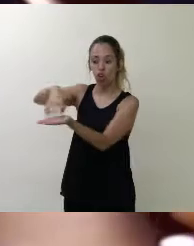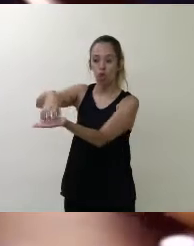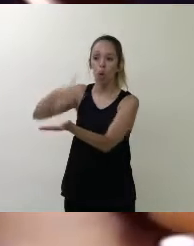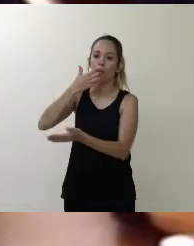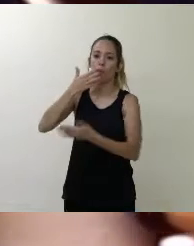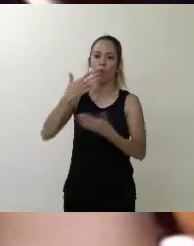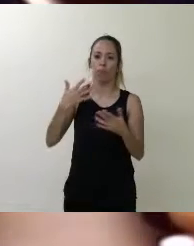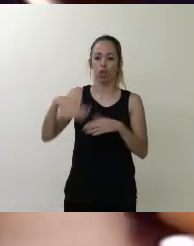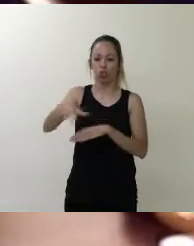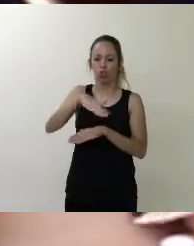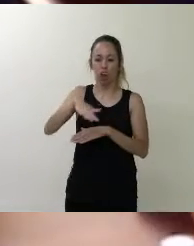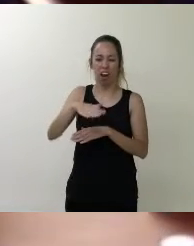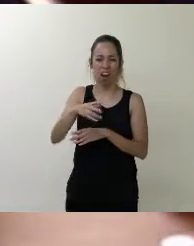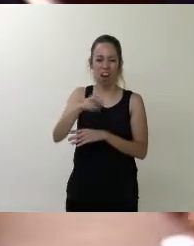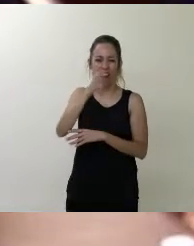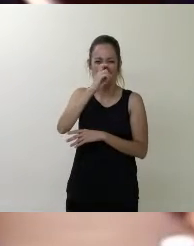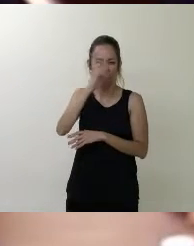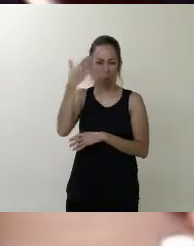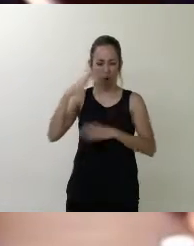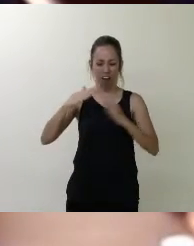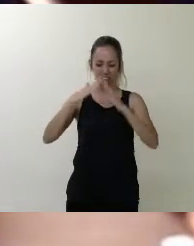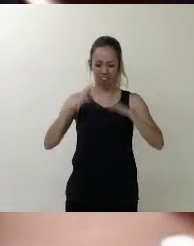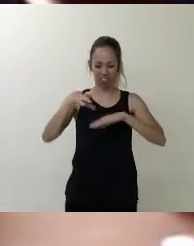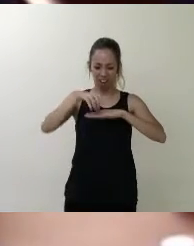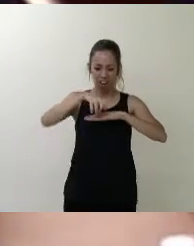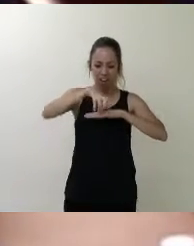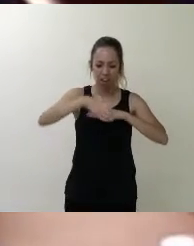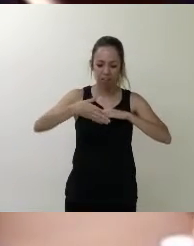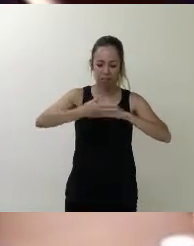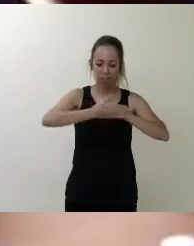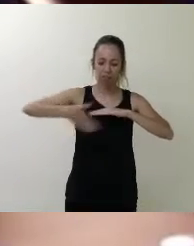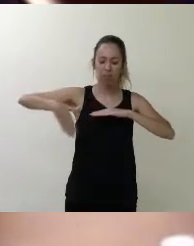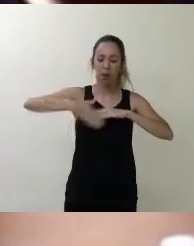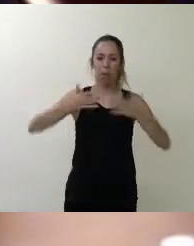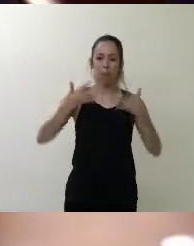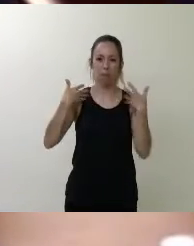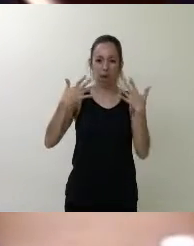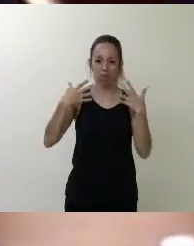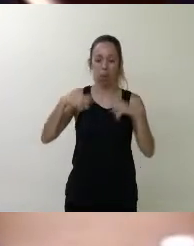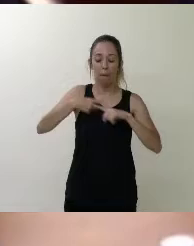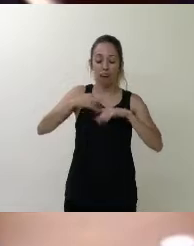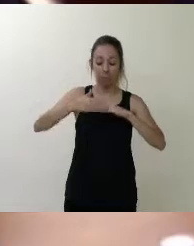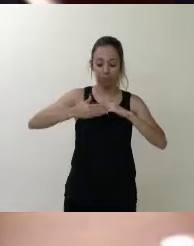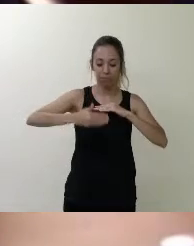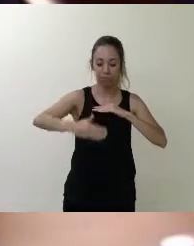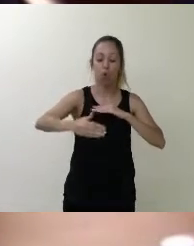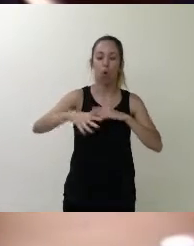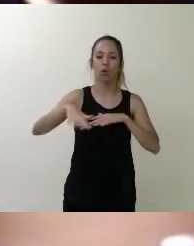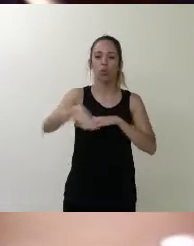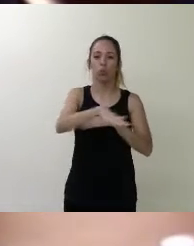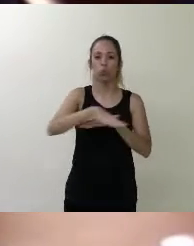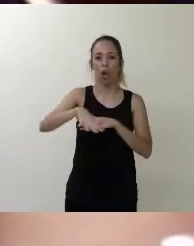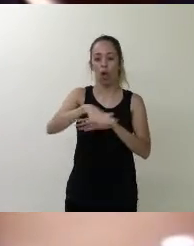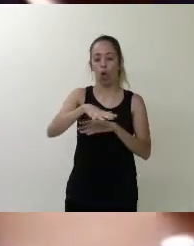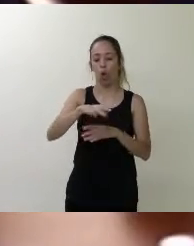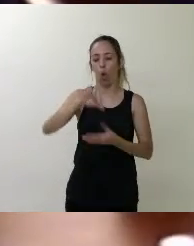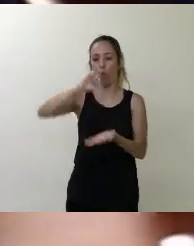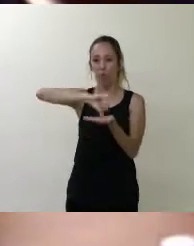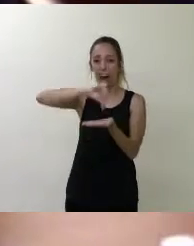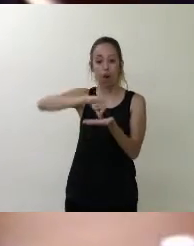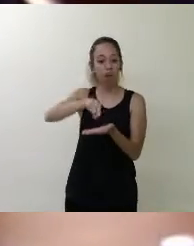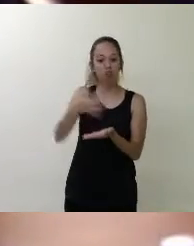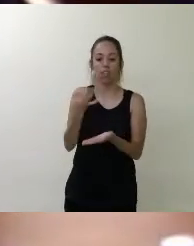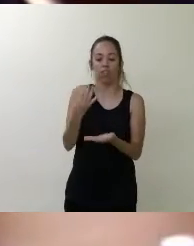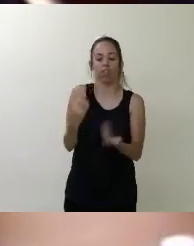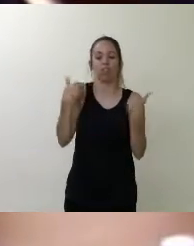delanteros que tienen esa vivienda antigua, o bien vía expropiación. En suelo urbano, la disposición del suelo lo tiene que hacer el ayuntamiento, por eso es